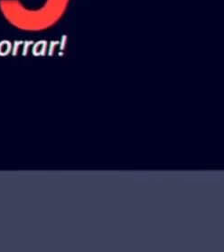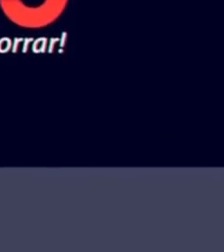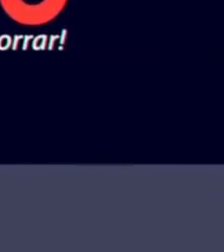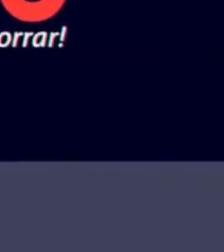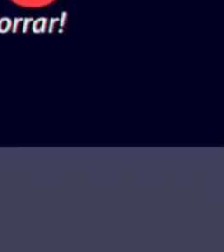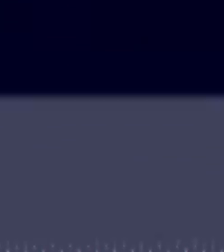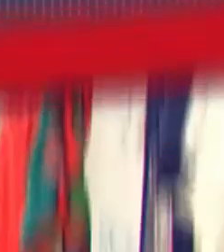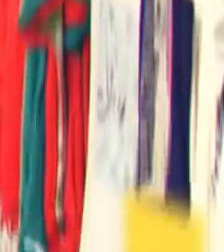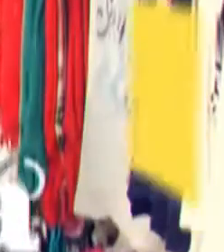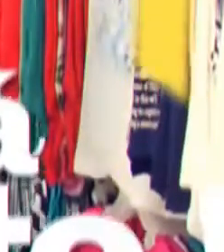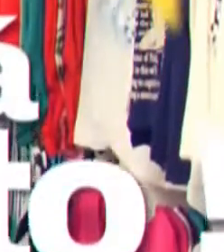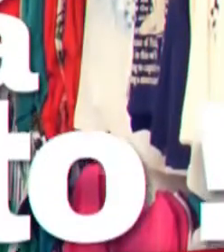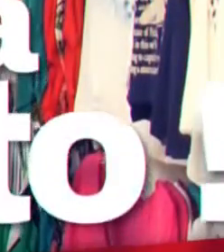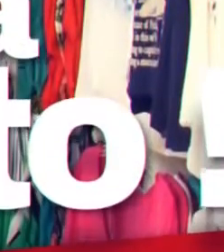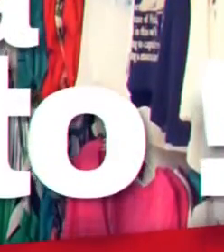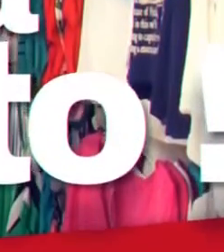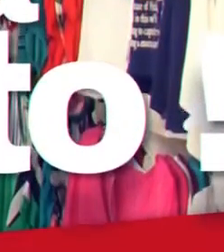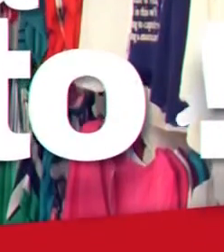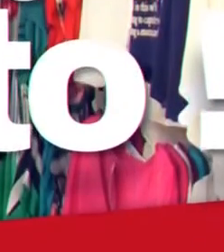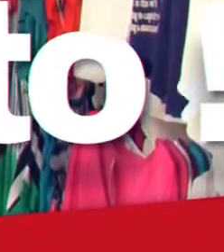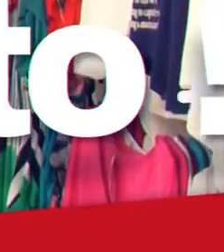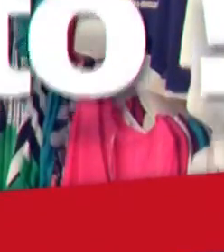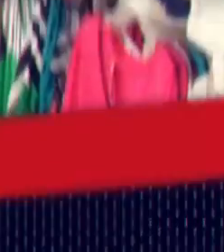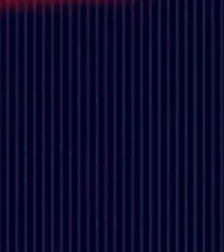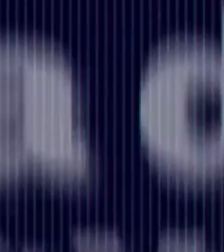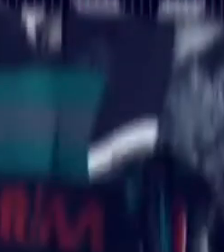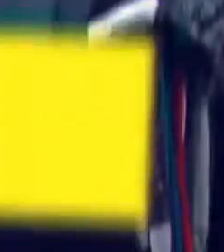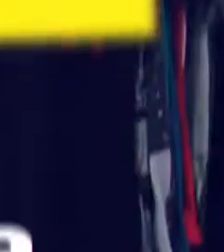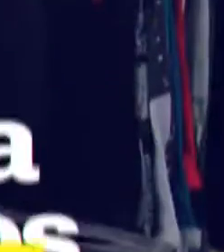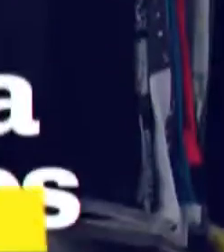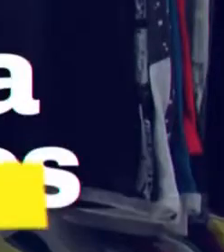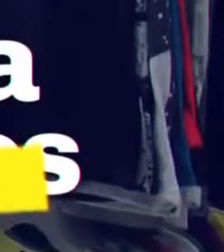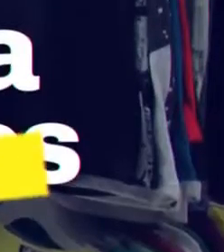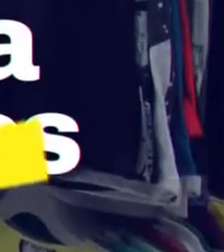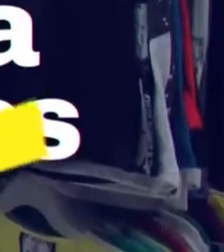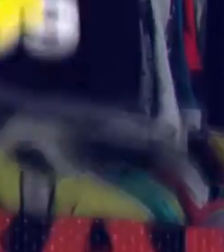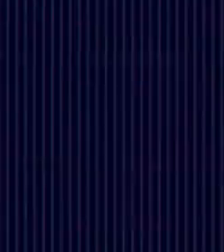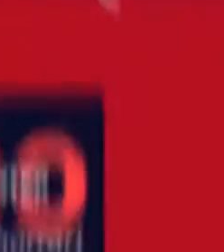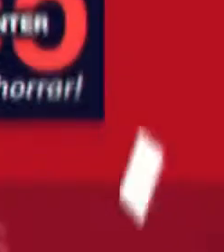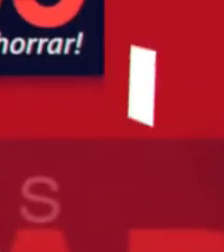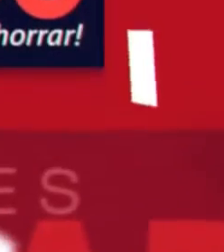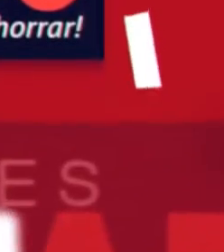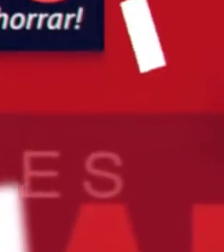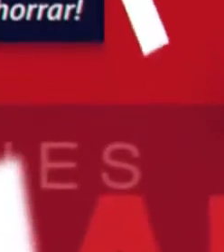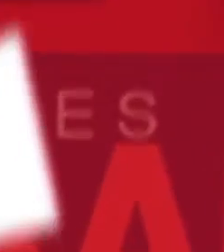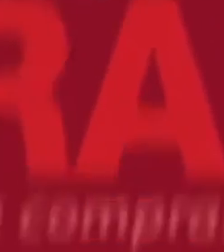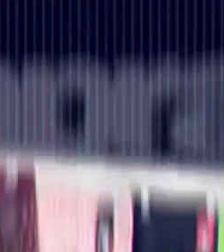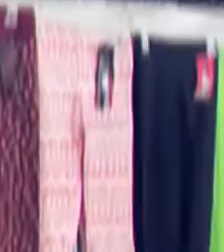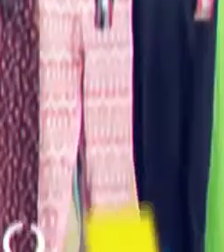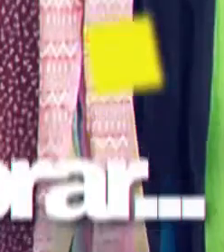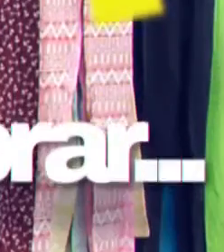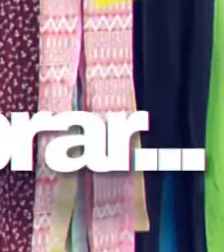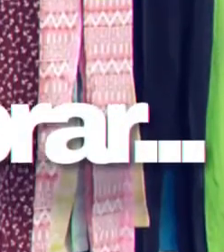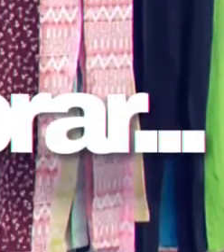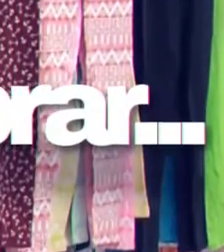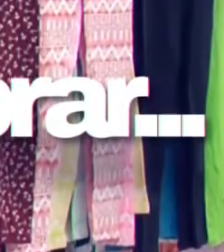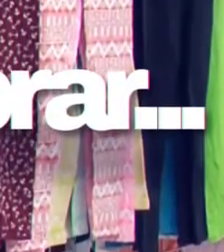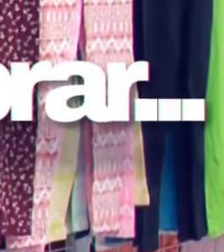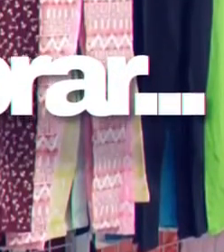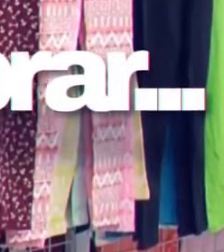donde comprar es ahorrar ya está listo y tiene lo mejor para damas caballeros y ropa infantil además calzado y mucho más el